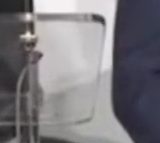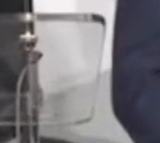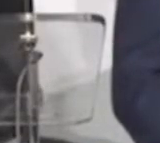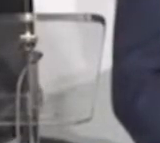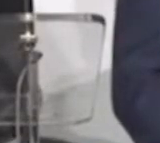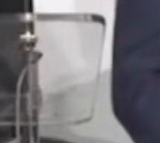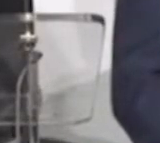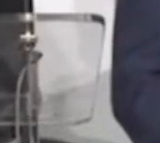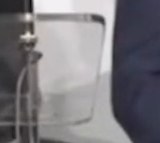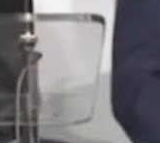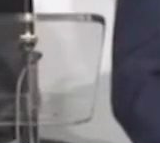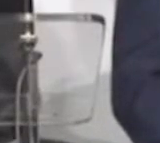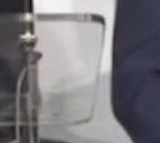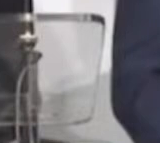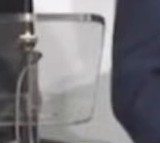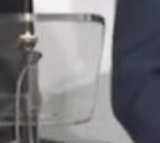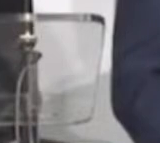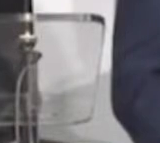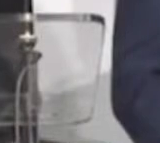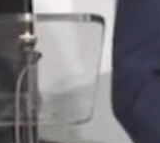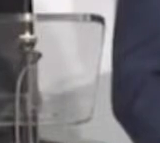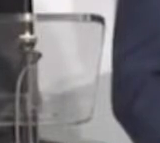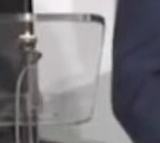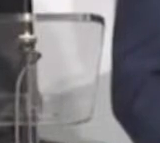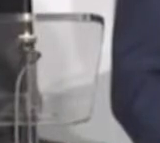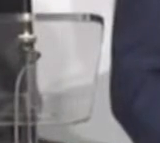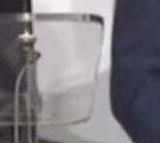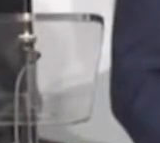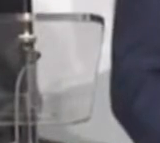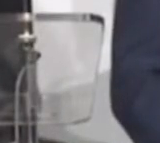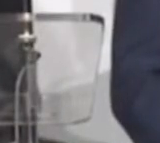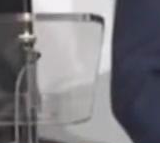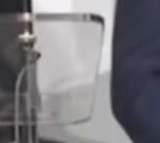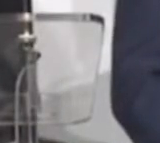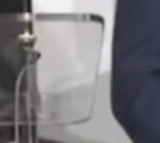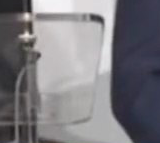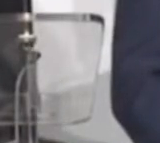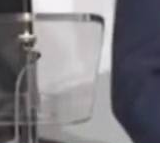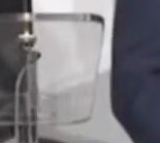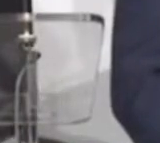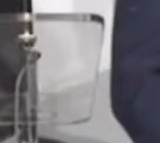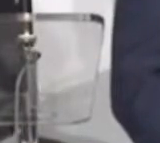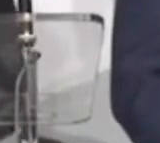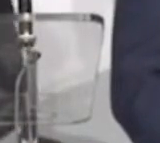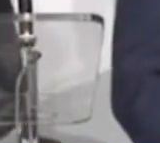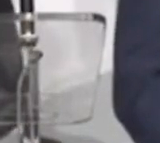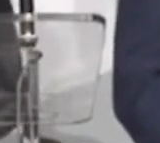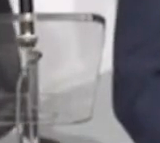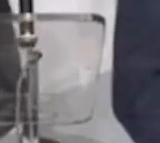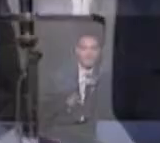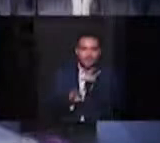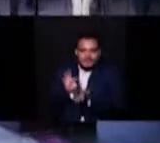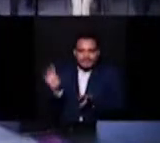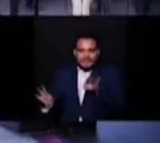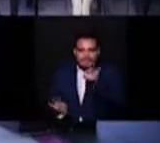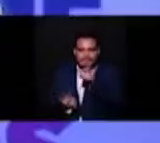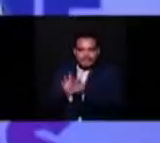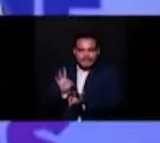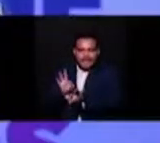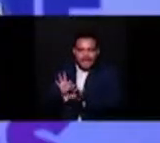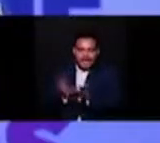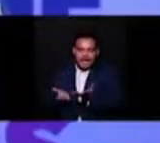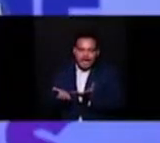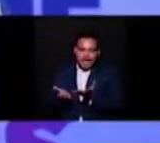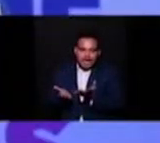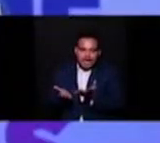Chihuahua. Ella lo ha negado, pero bueno, por este caso ella estuvo vinculada a proceso, hizo campaña electoral vinculada a